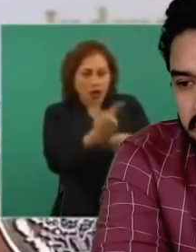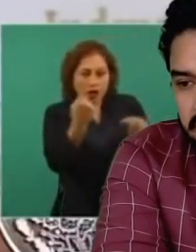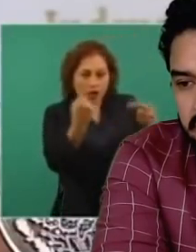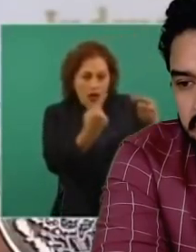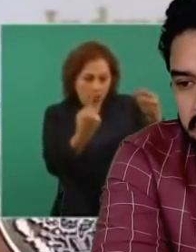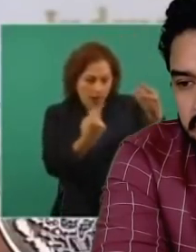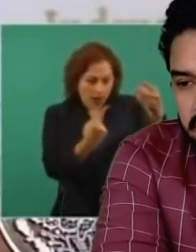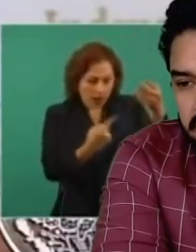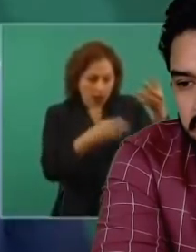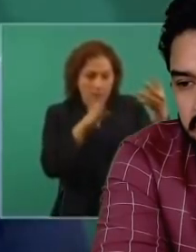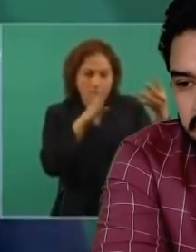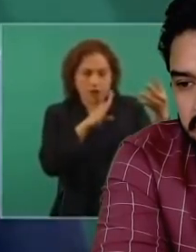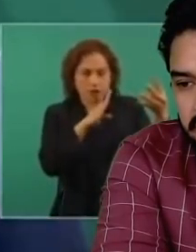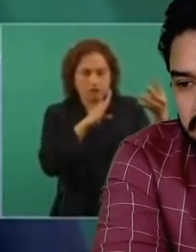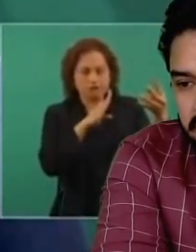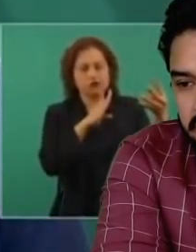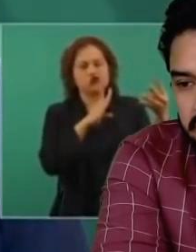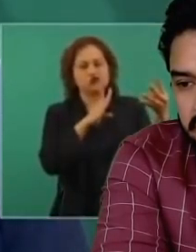a